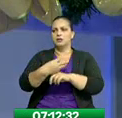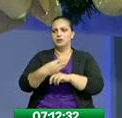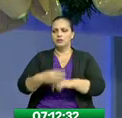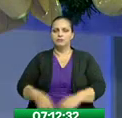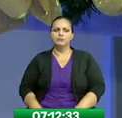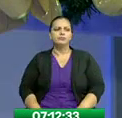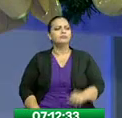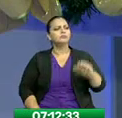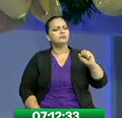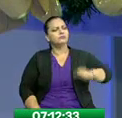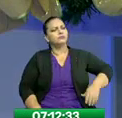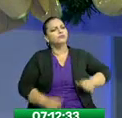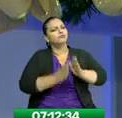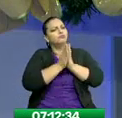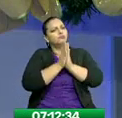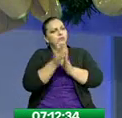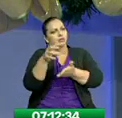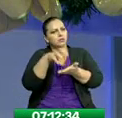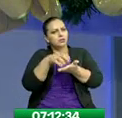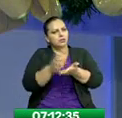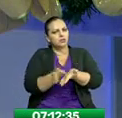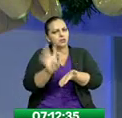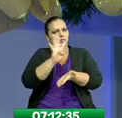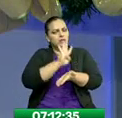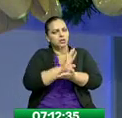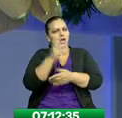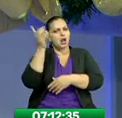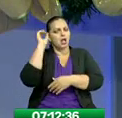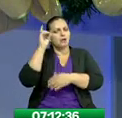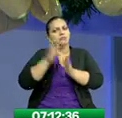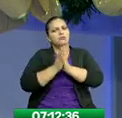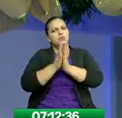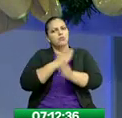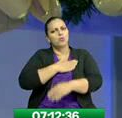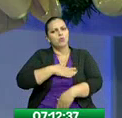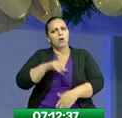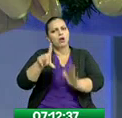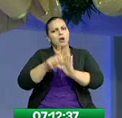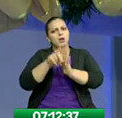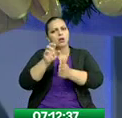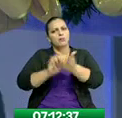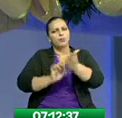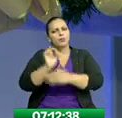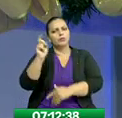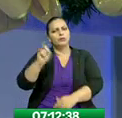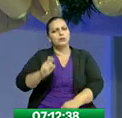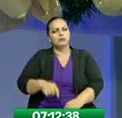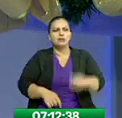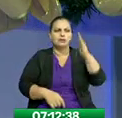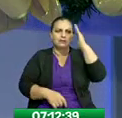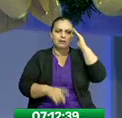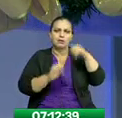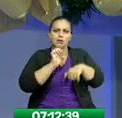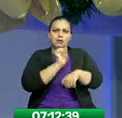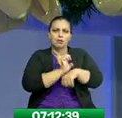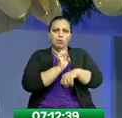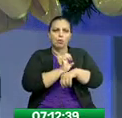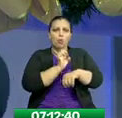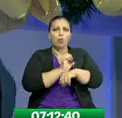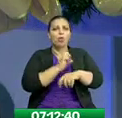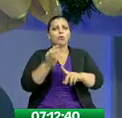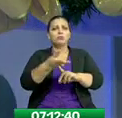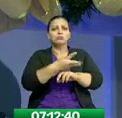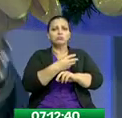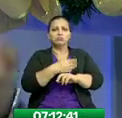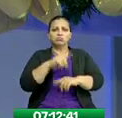la mayor importancia del caso. La tecnología es el mejor motor de desarrollo económico de cualquier país. Los países que se han desarrollado a futuro, como